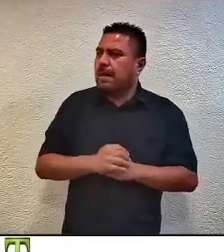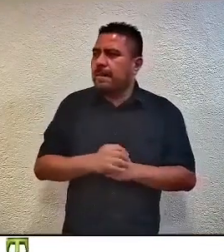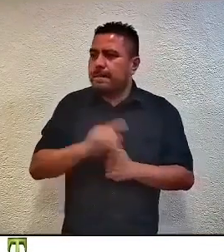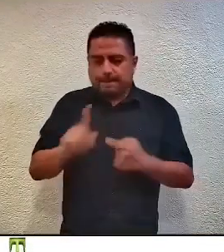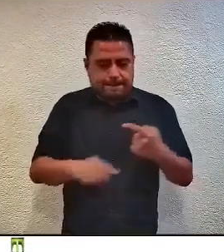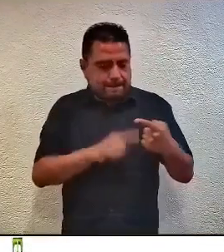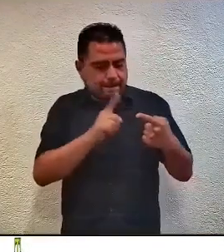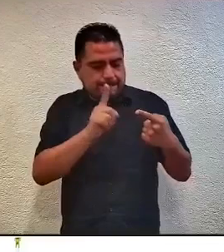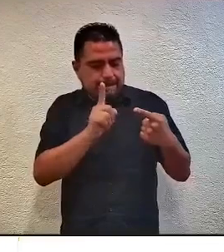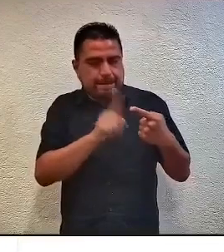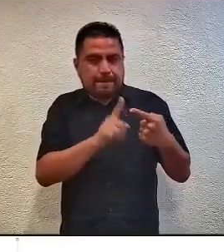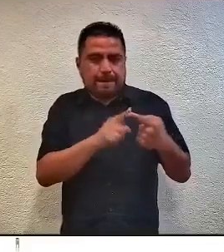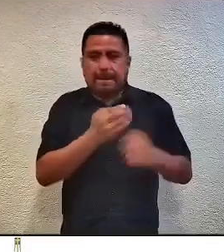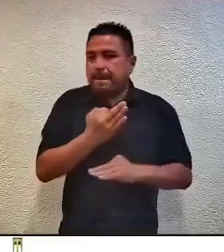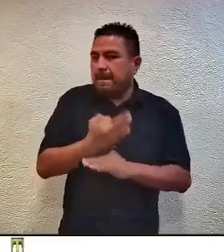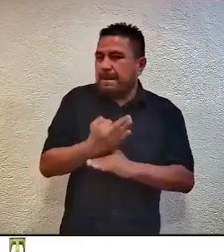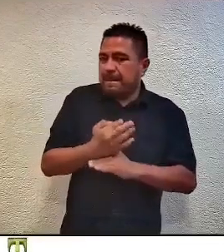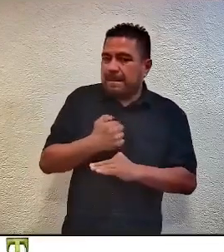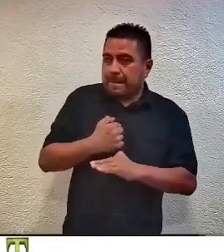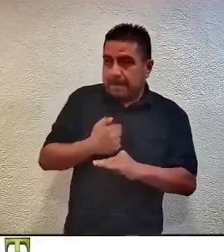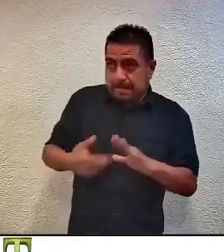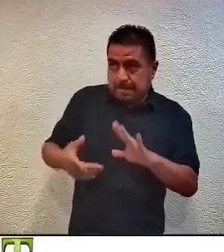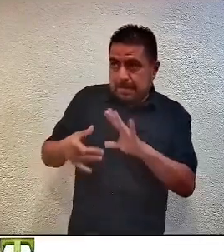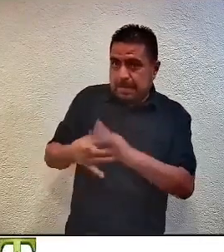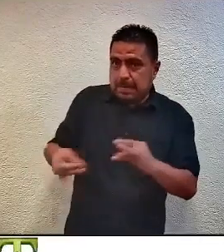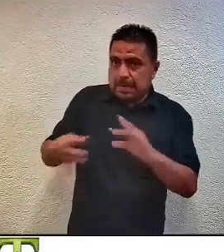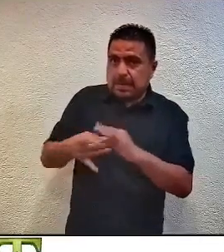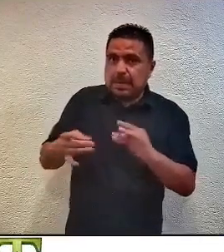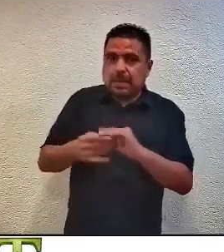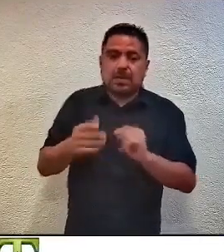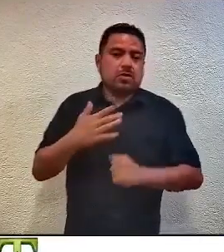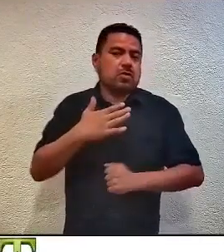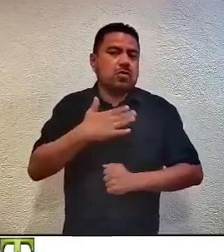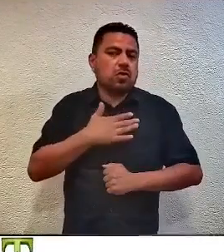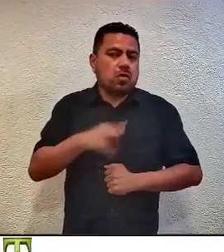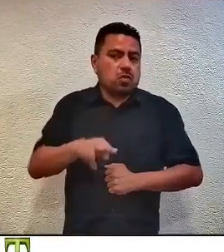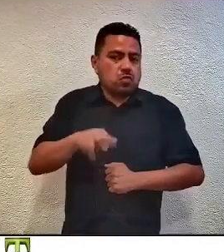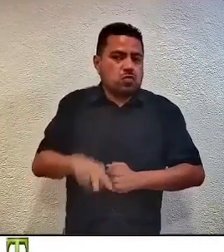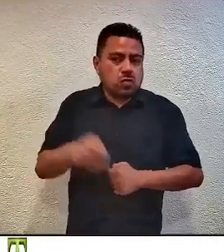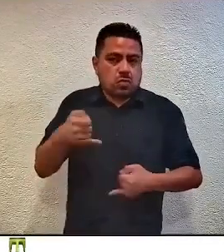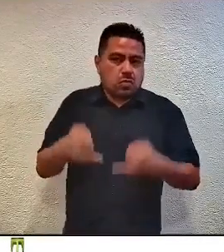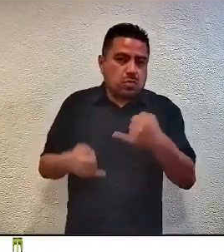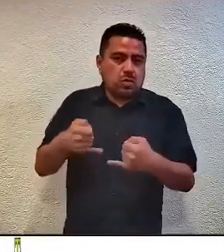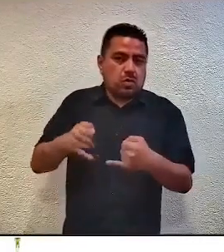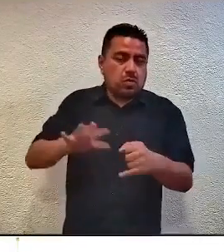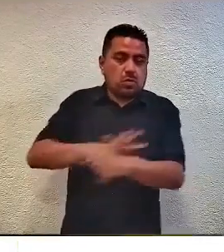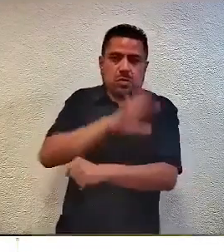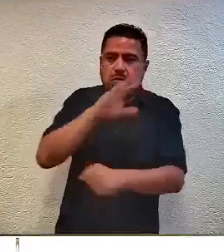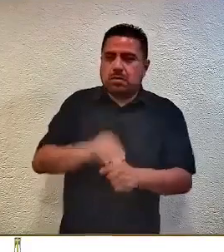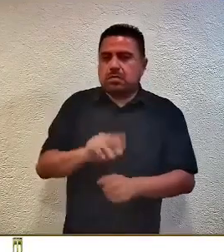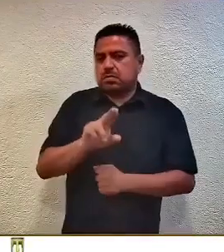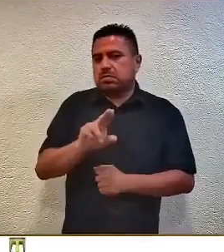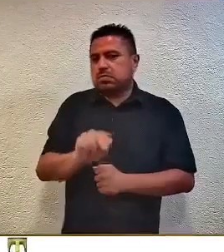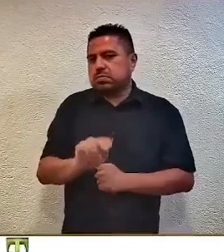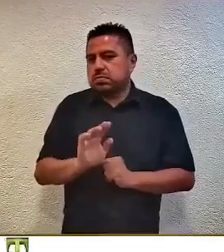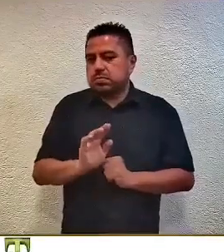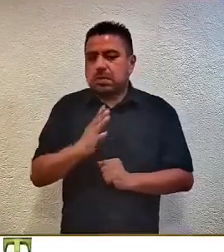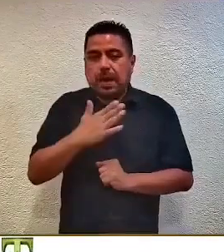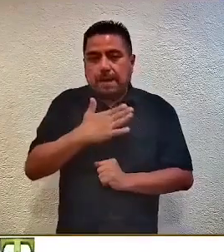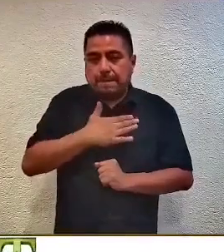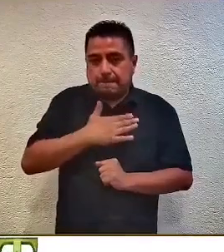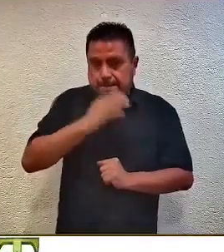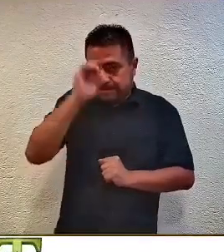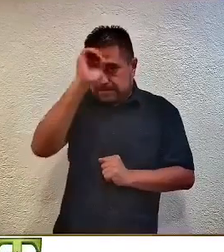Primeramente, decirle que yo no tengo la verdad jurídica absoluta, que en mi